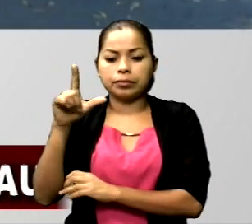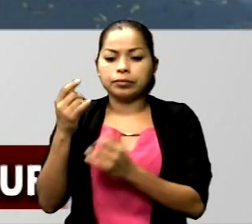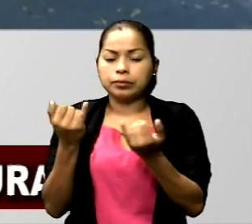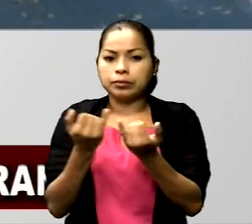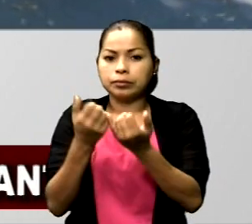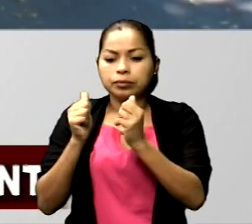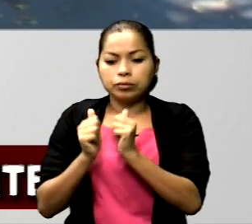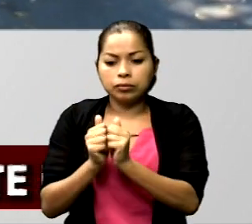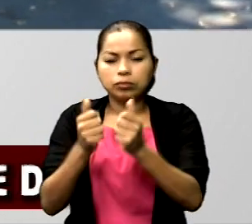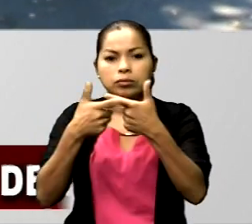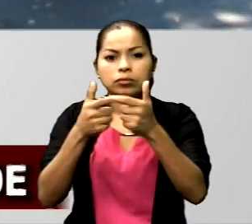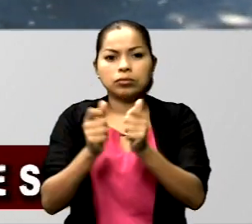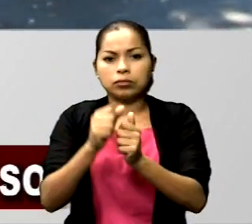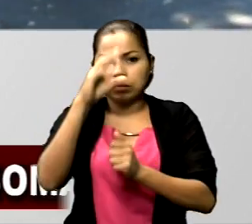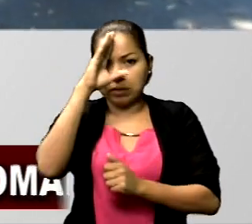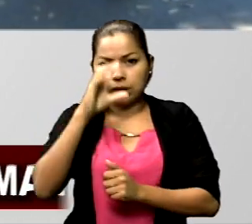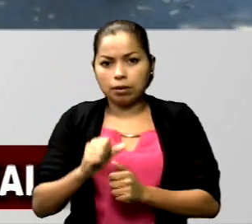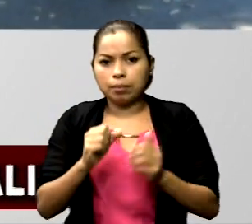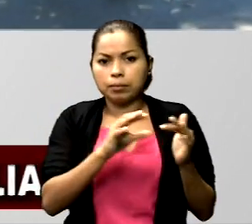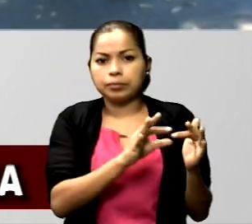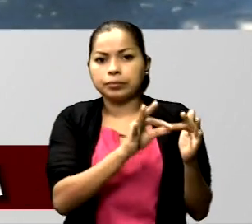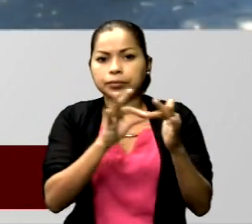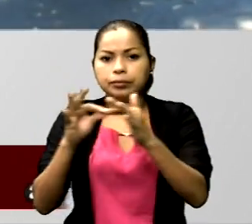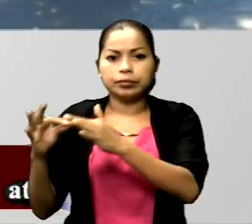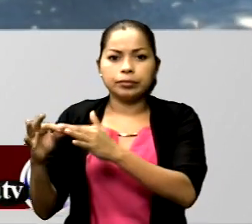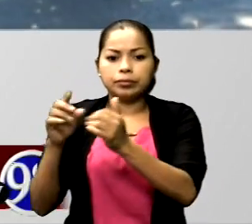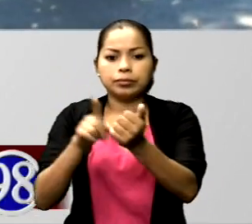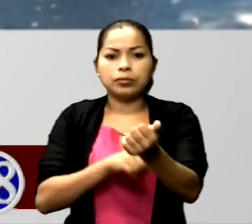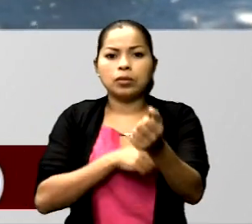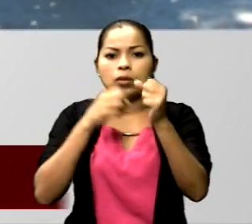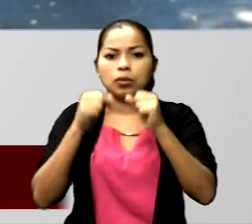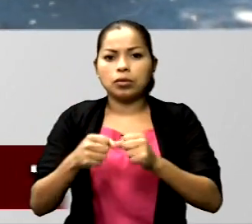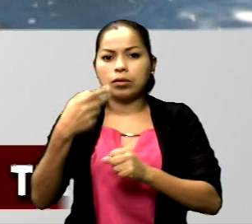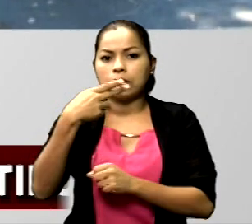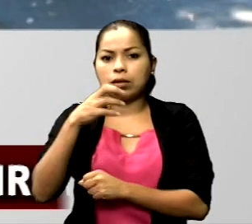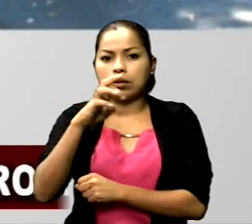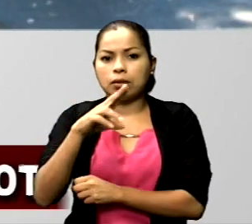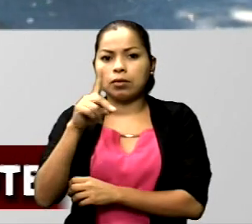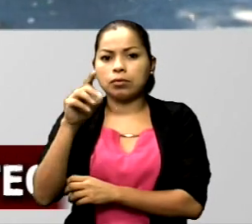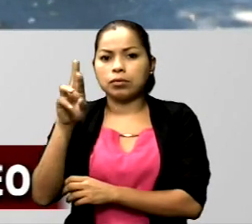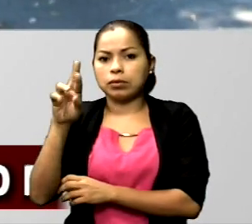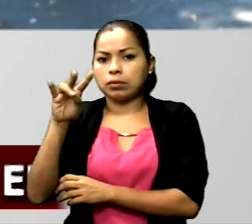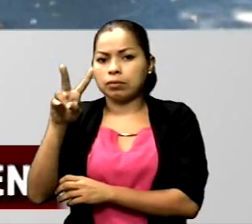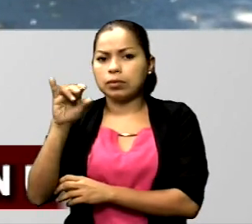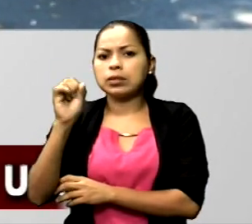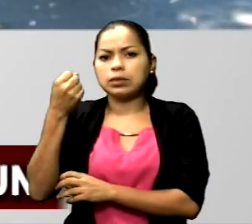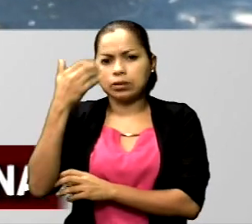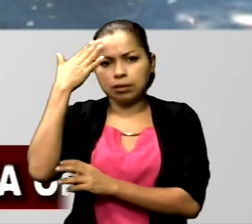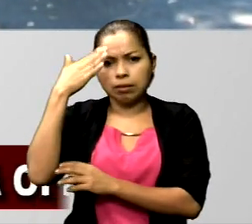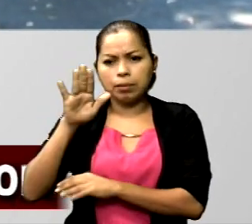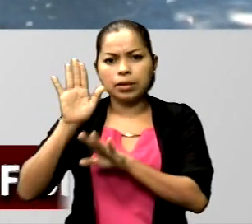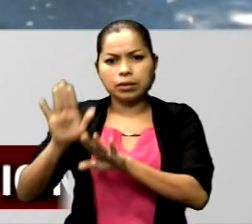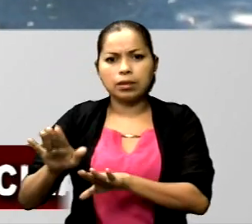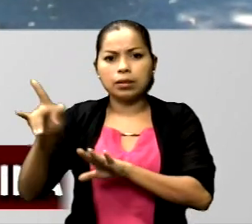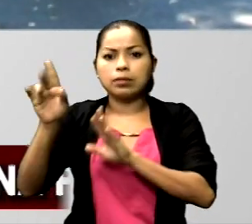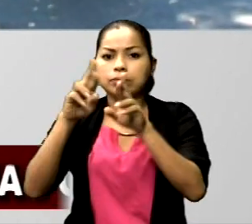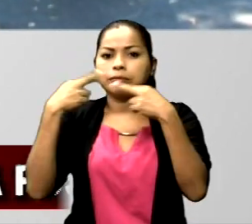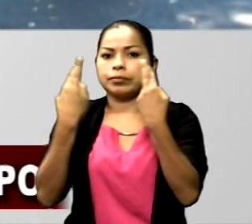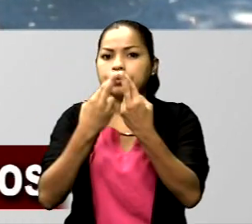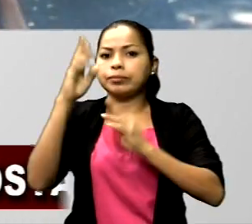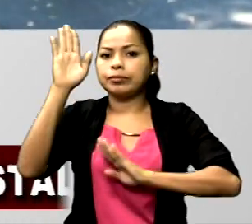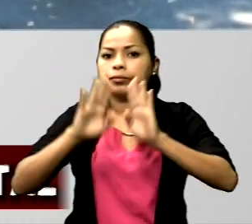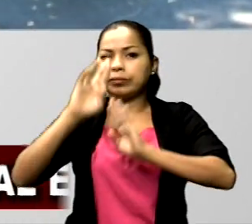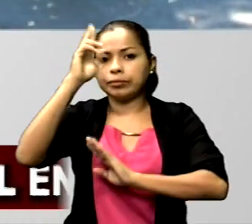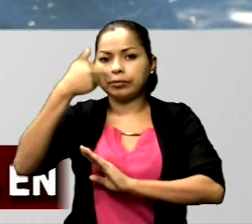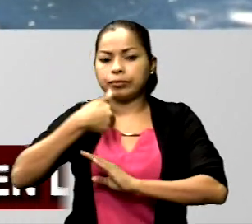el embajador especial hermano Harold Rivas. Sabemos que están allá participando